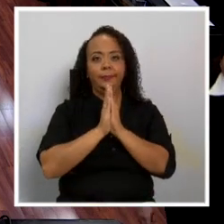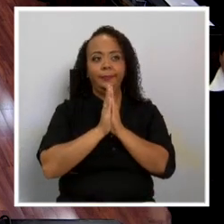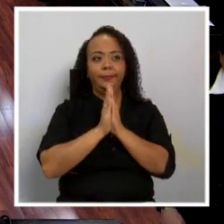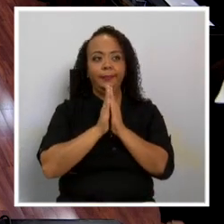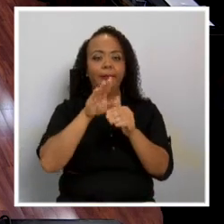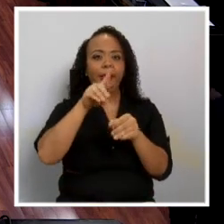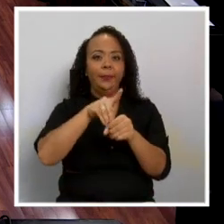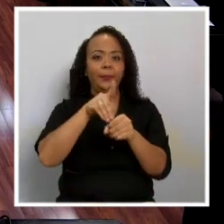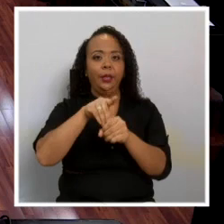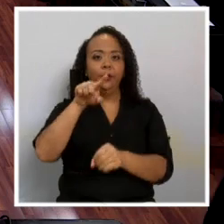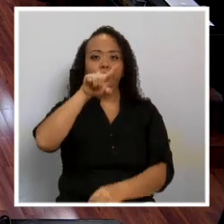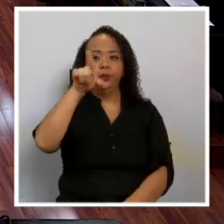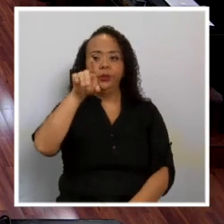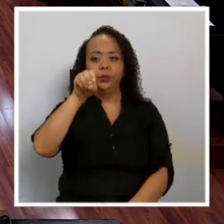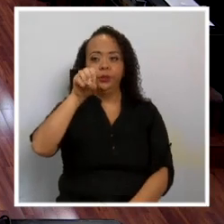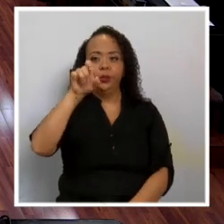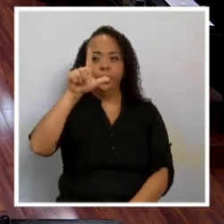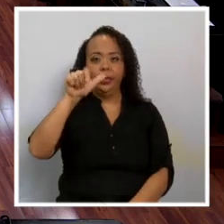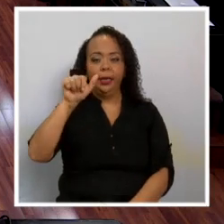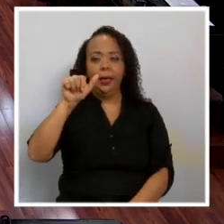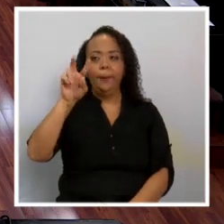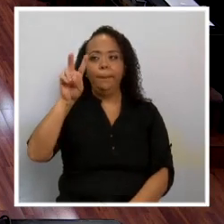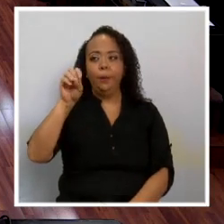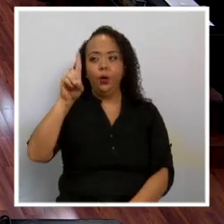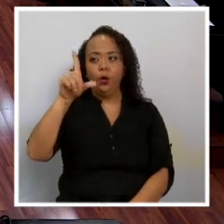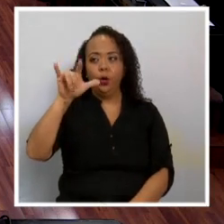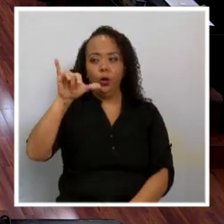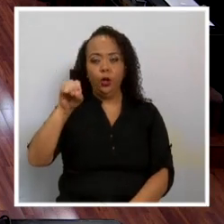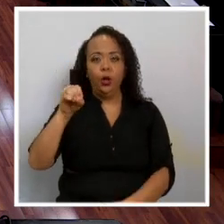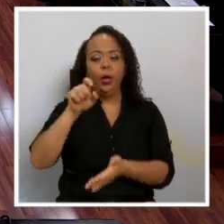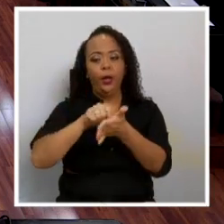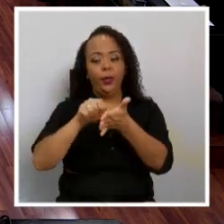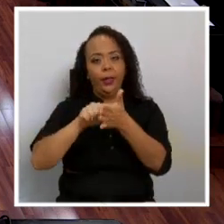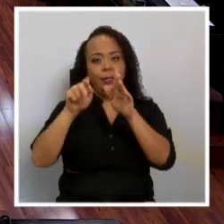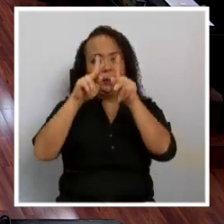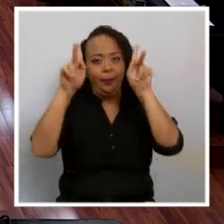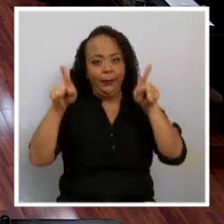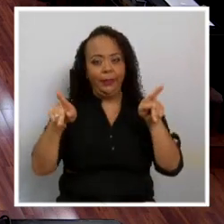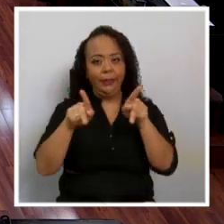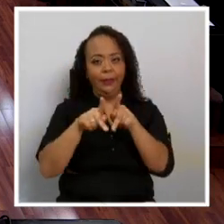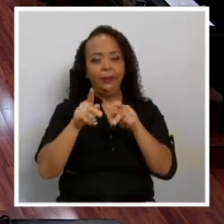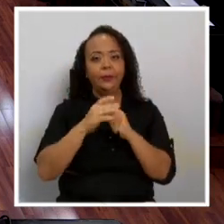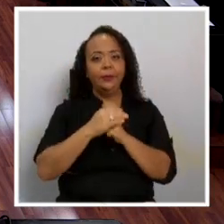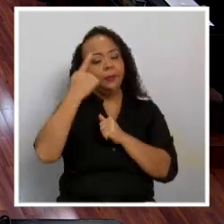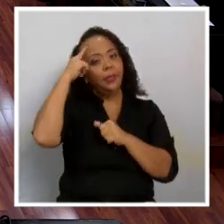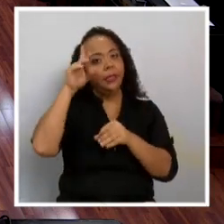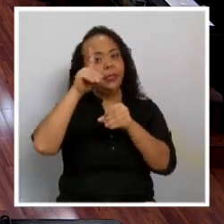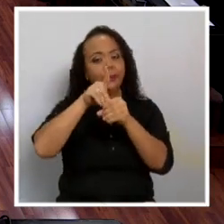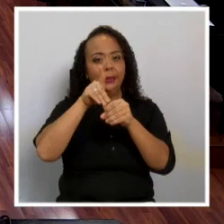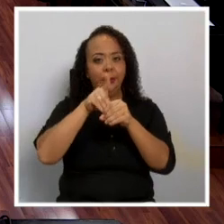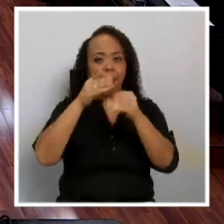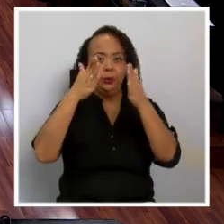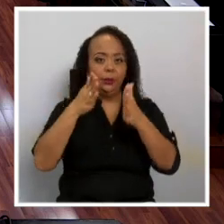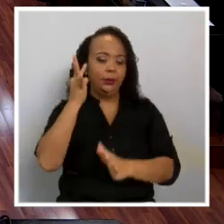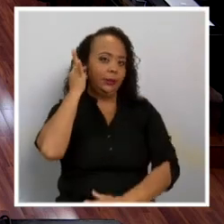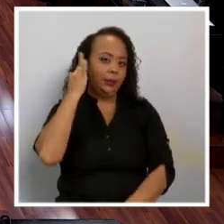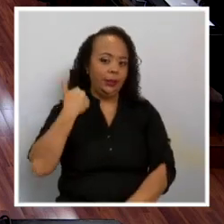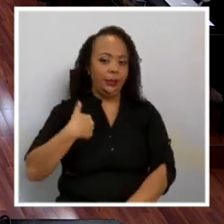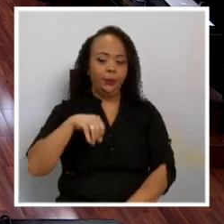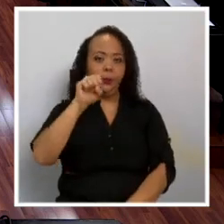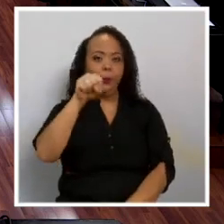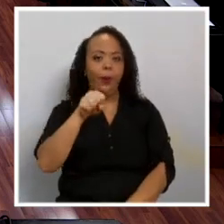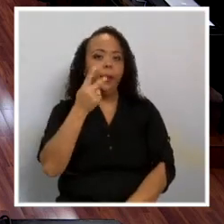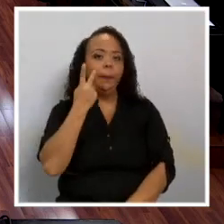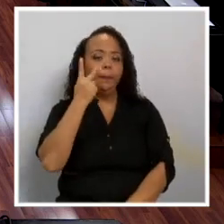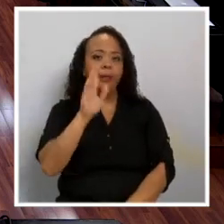solicito a la diputada Zoila Bolio Pacheco, por favor, anotarse en la pizarra para que las diputadas y los diputados puedan